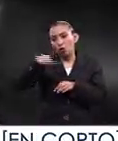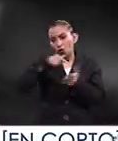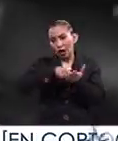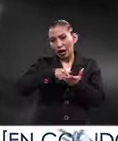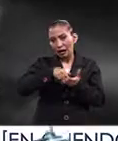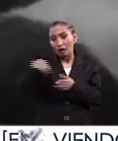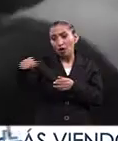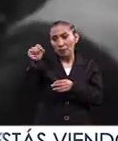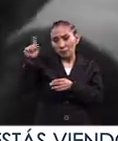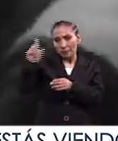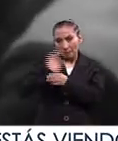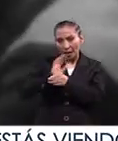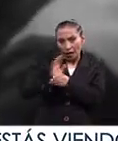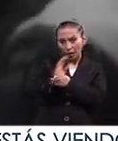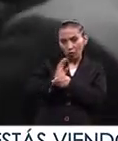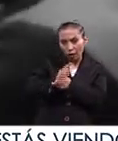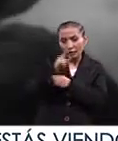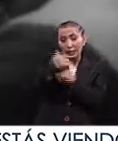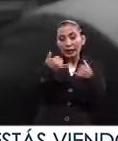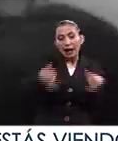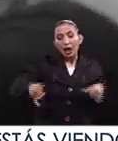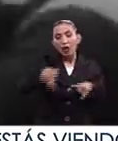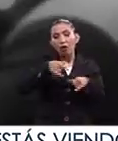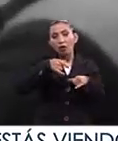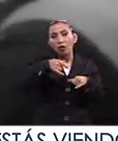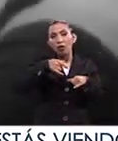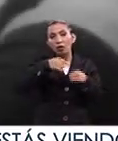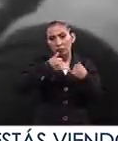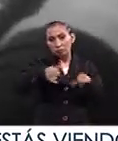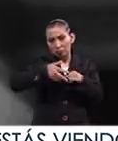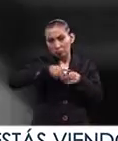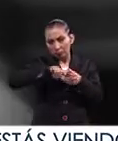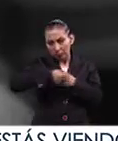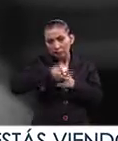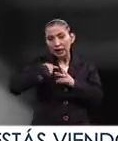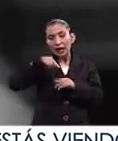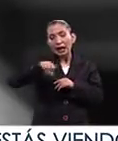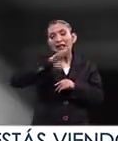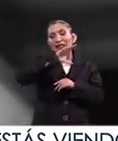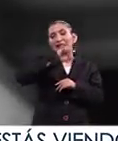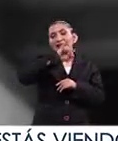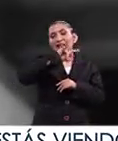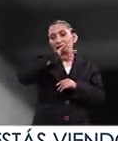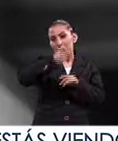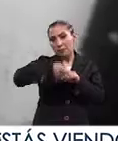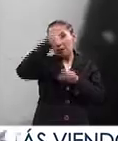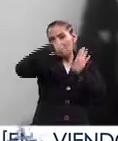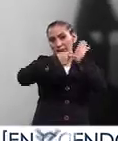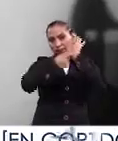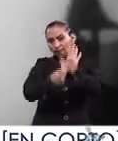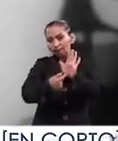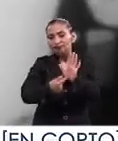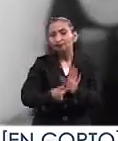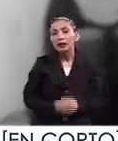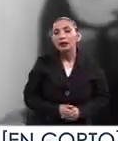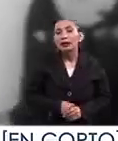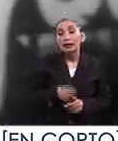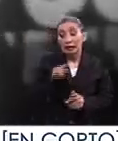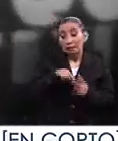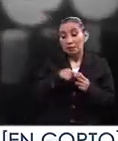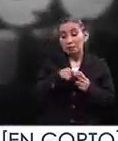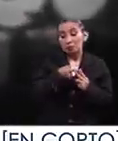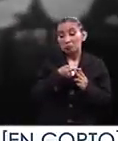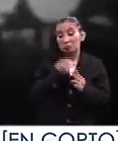todo por esa película. Se inauguró, se estrenó en la Cineteca. Y a partir